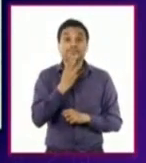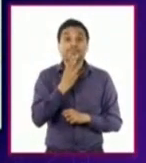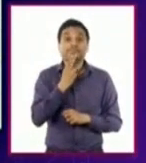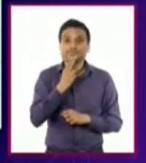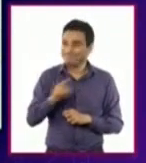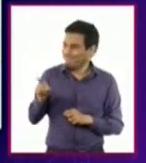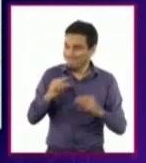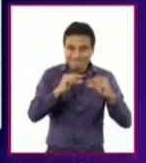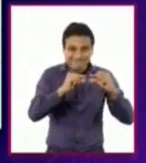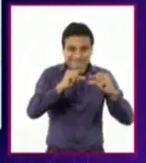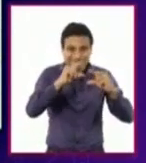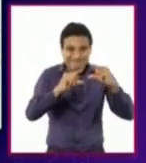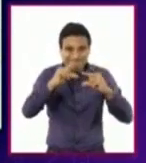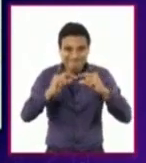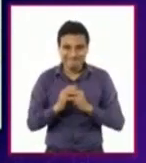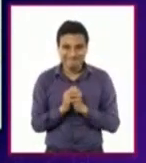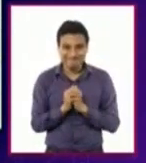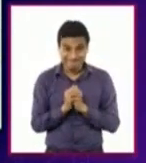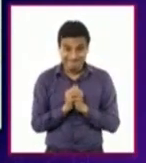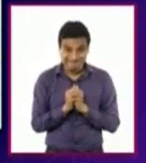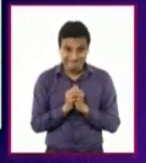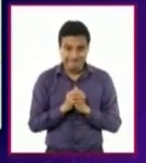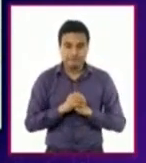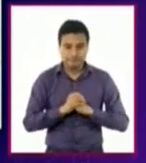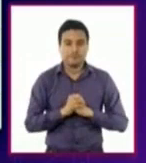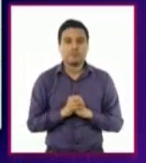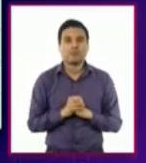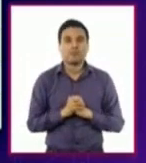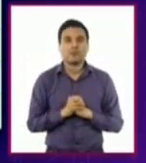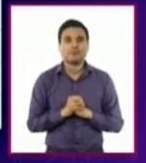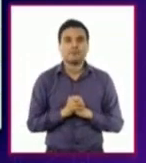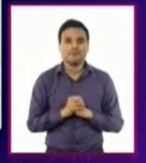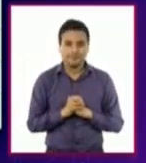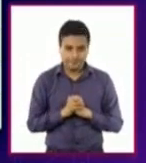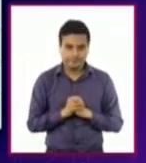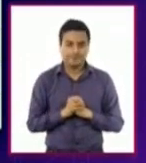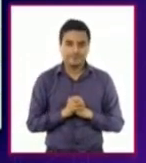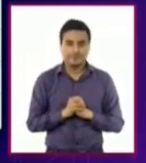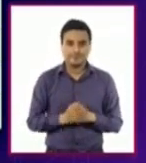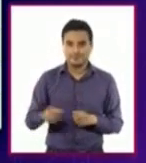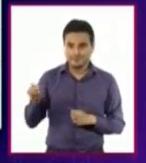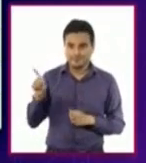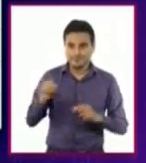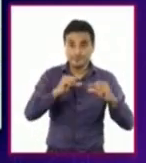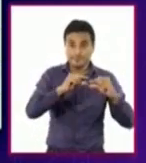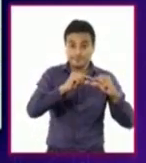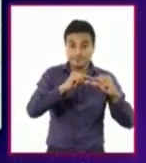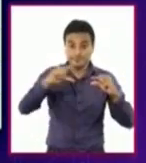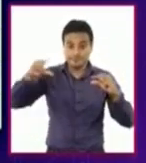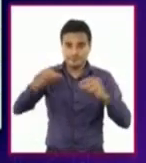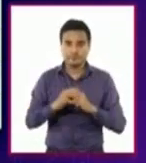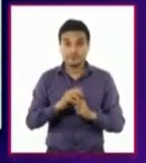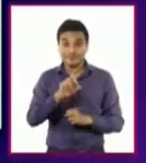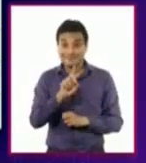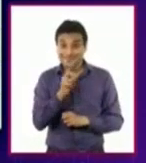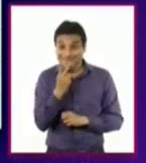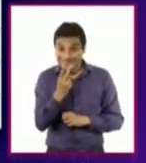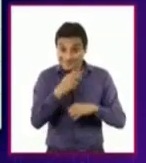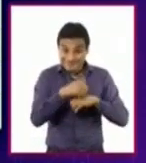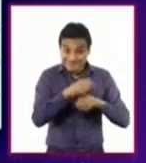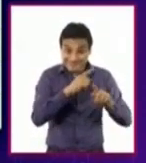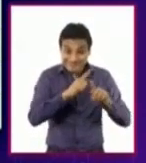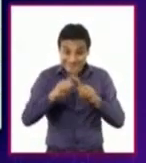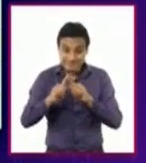los datos es la mejor opción ya que se encuentran en orden ascendente al ser 32 datos que dan